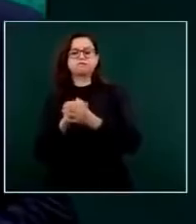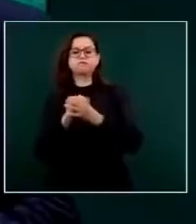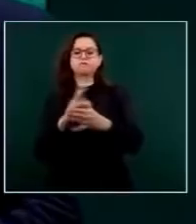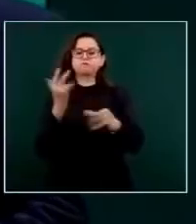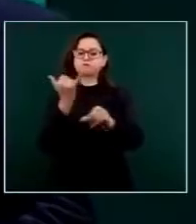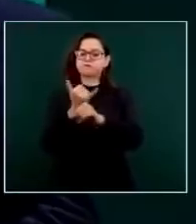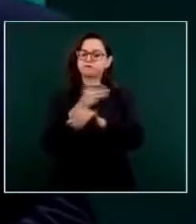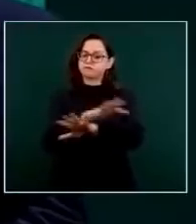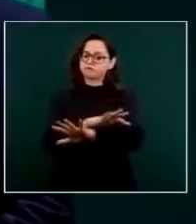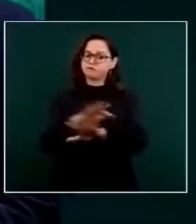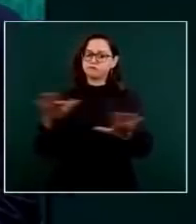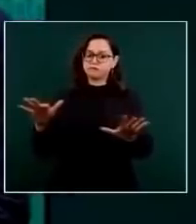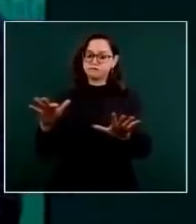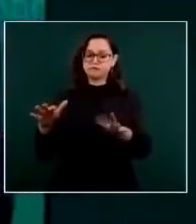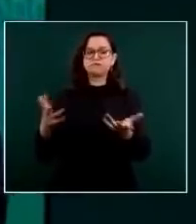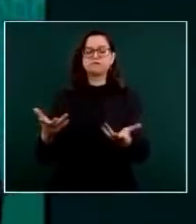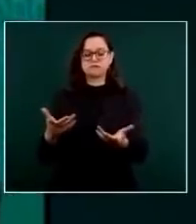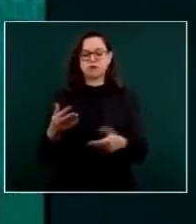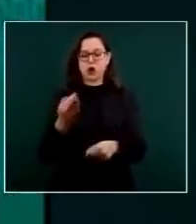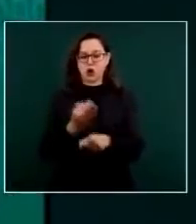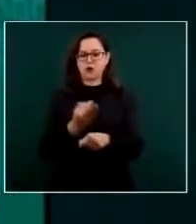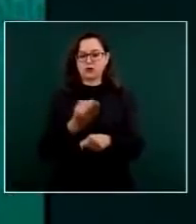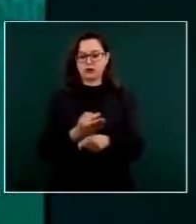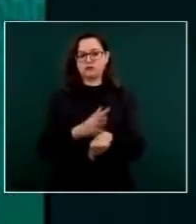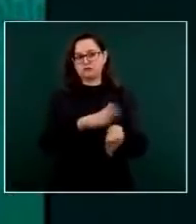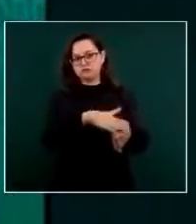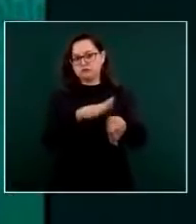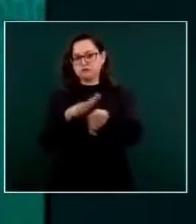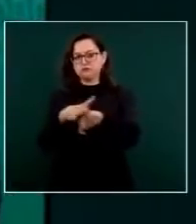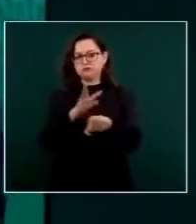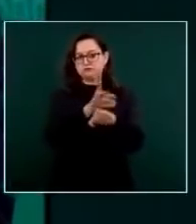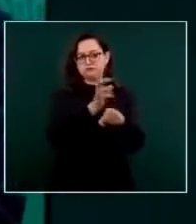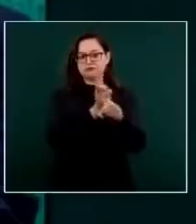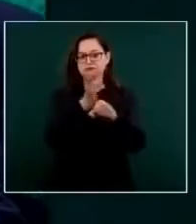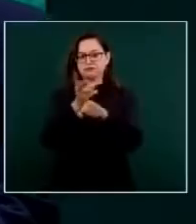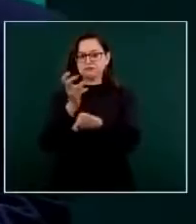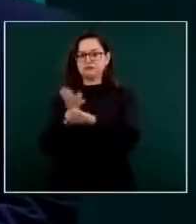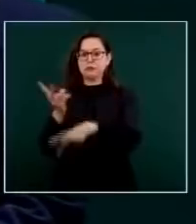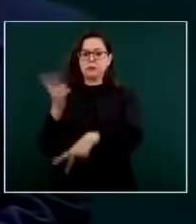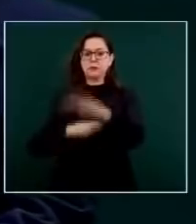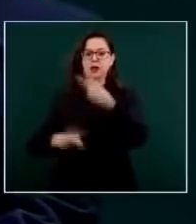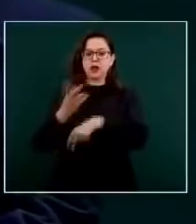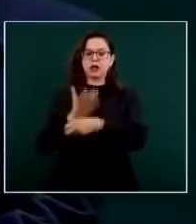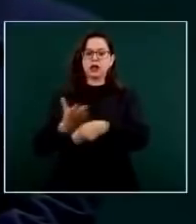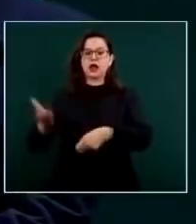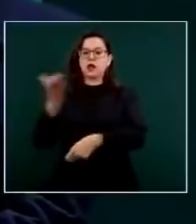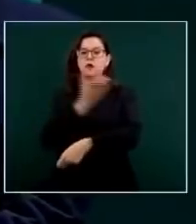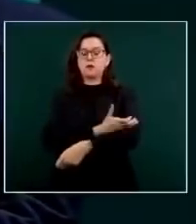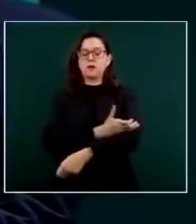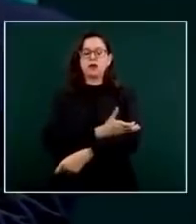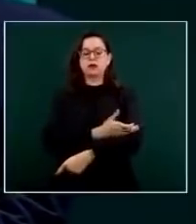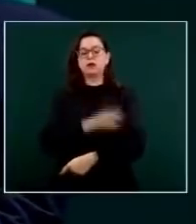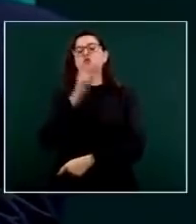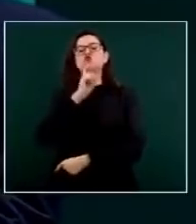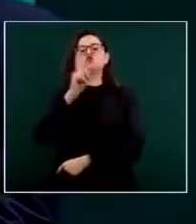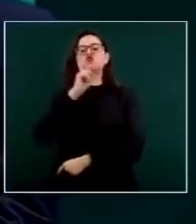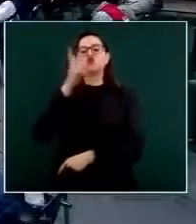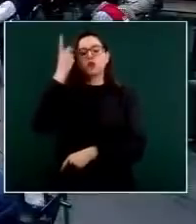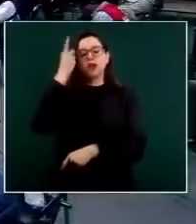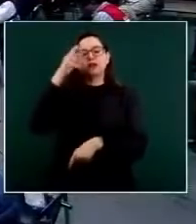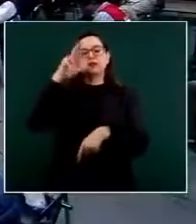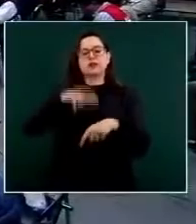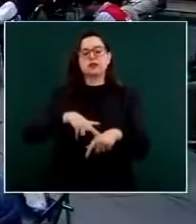prevención médica biológica que tienes que ver de verdad por amor de dios el toque de que